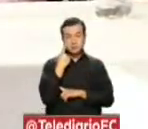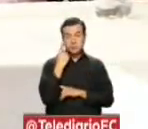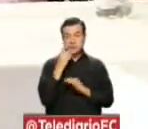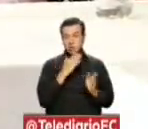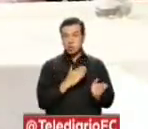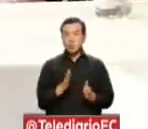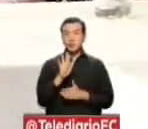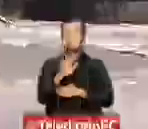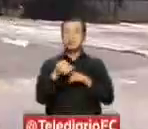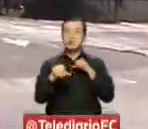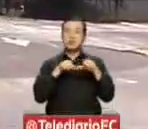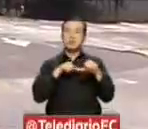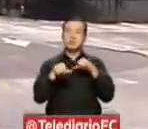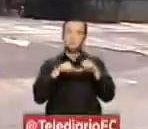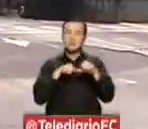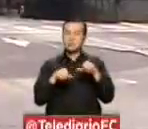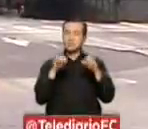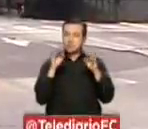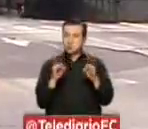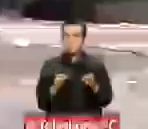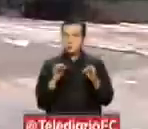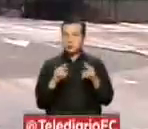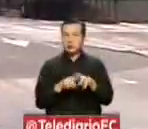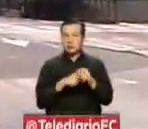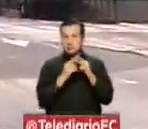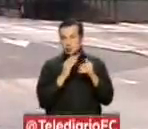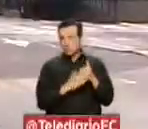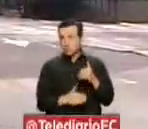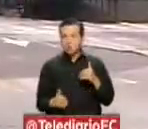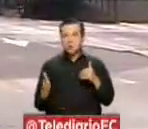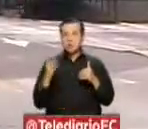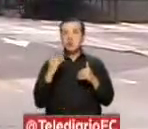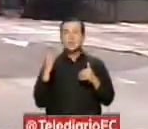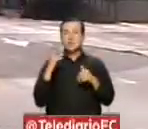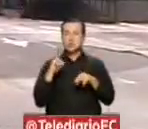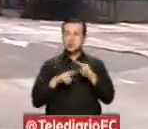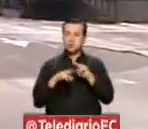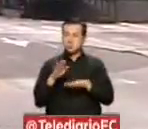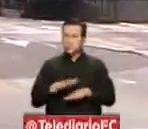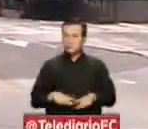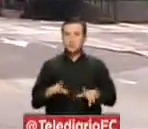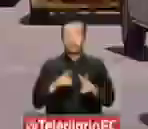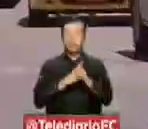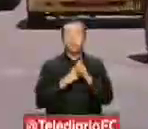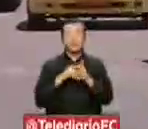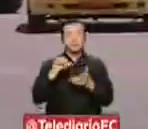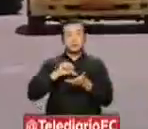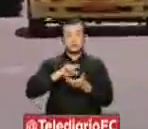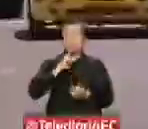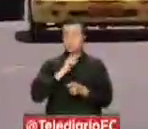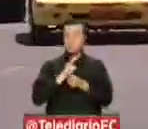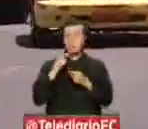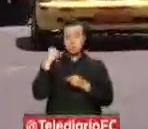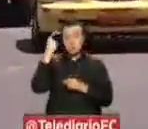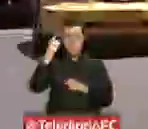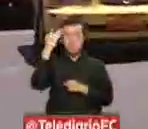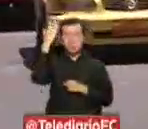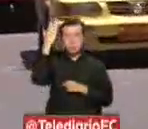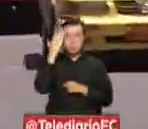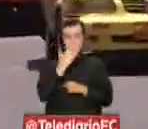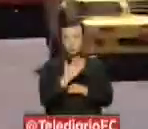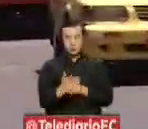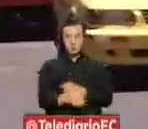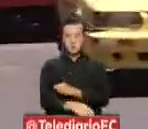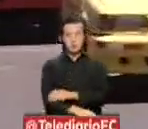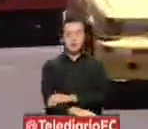de su administración, al menos se sienten las bases para la ejecución de obras urgentes para la ciudad en la próxima alcaldía.